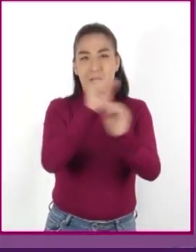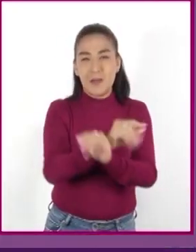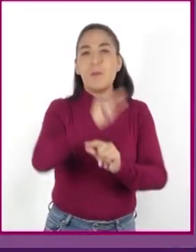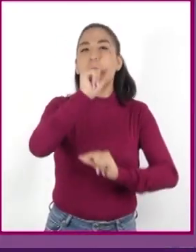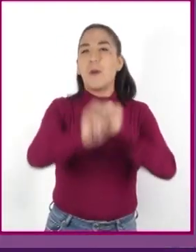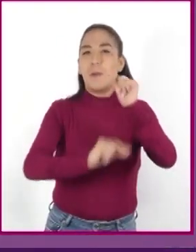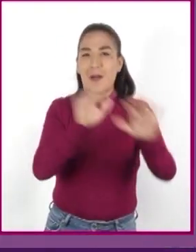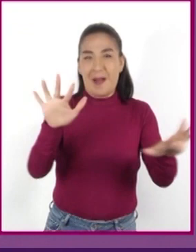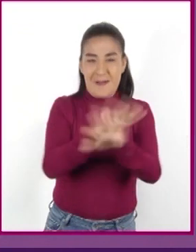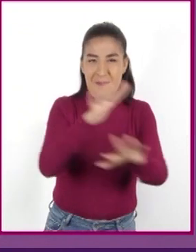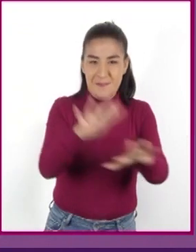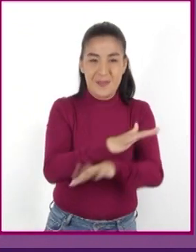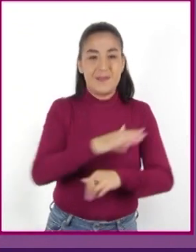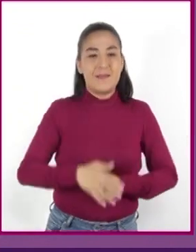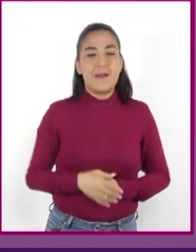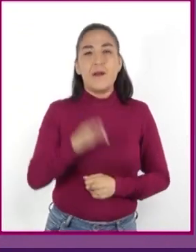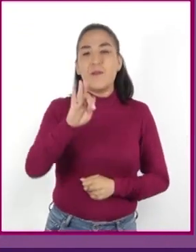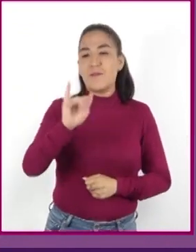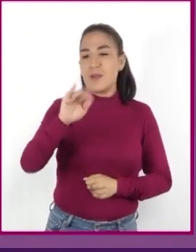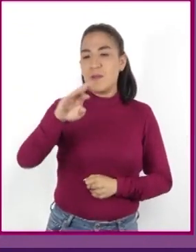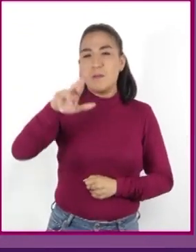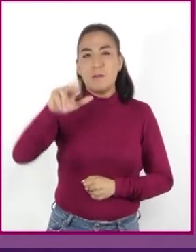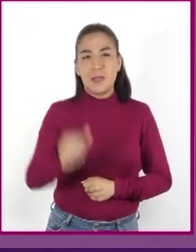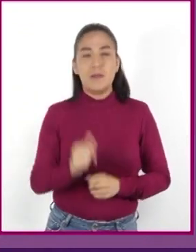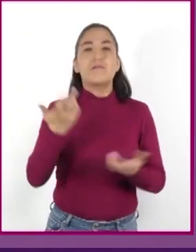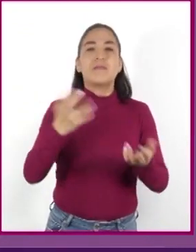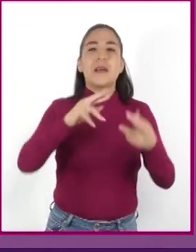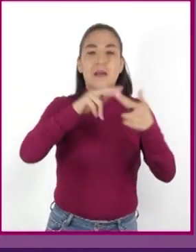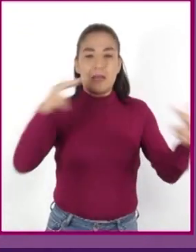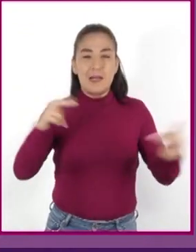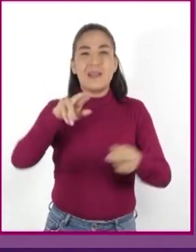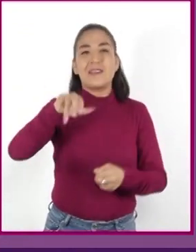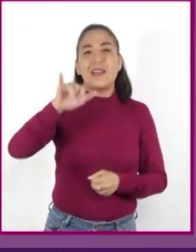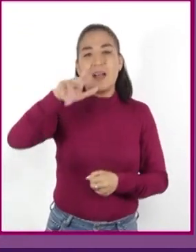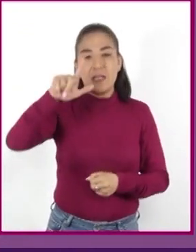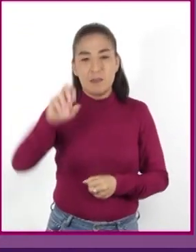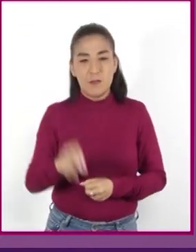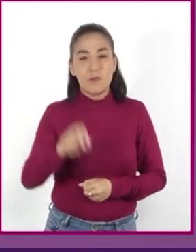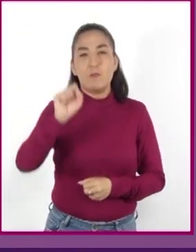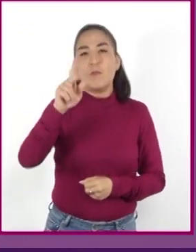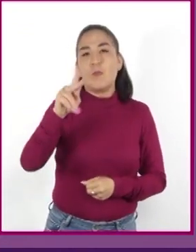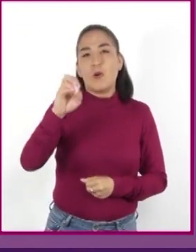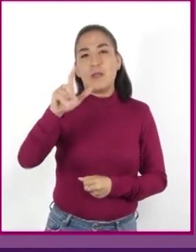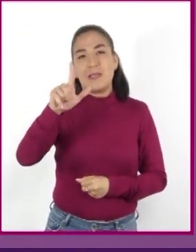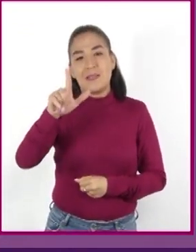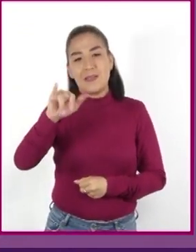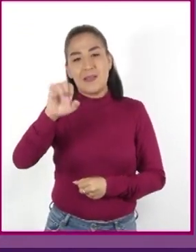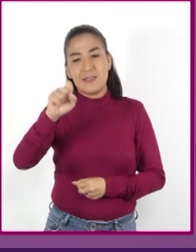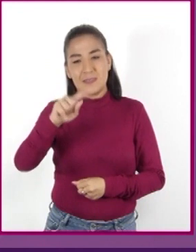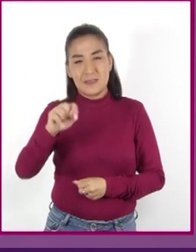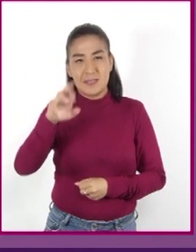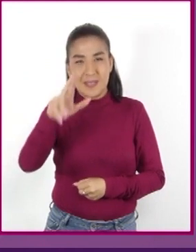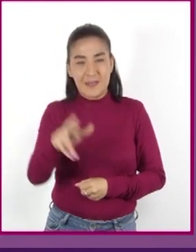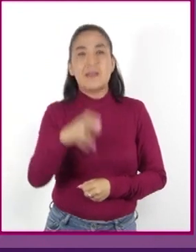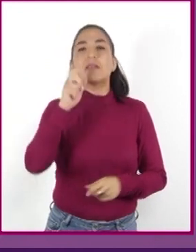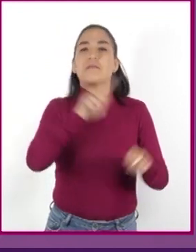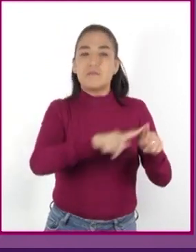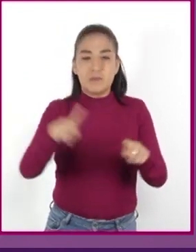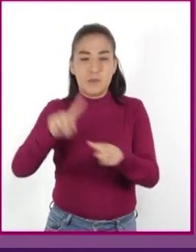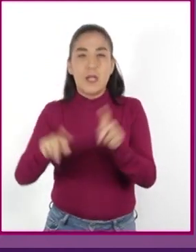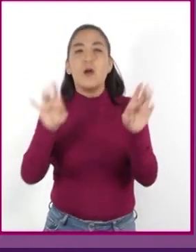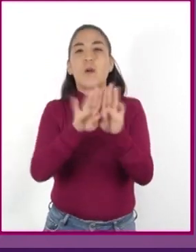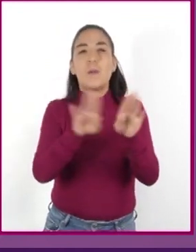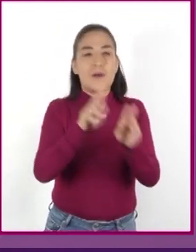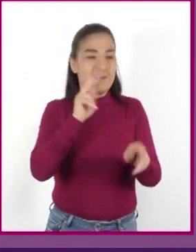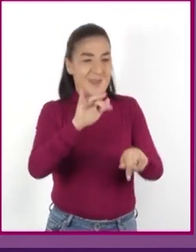poco por fibras sintéticas como el nylon, poliéster y vinil. Los plásticos son materiales que sustituyen a